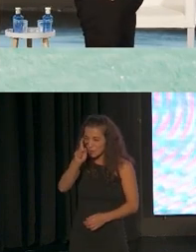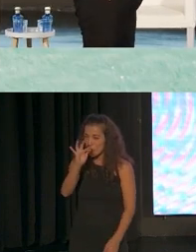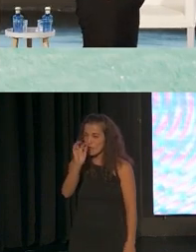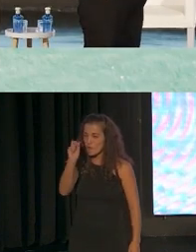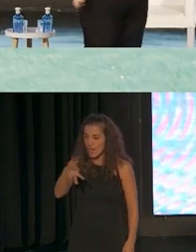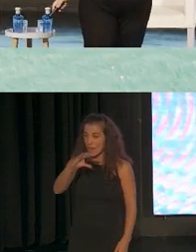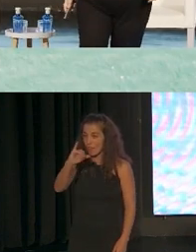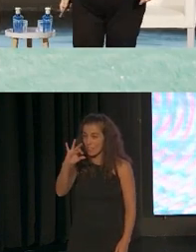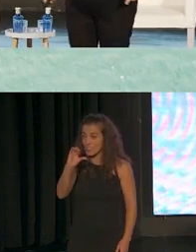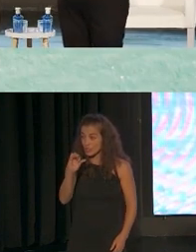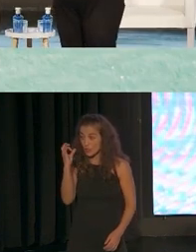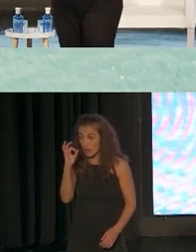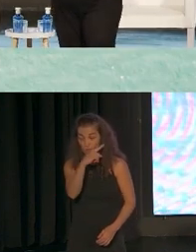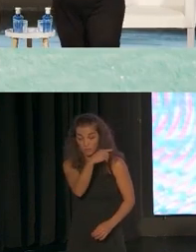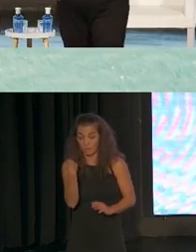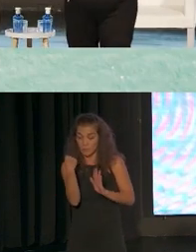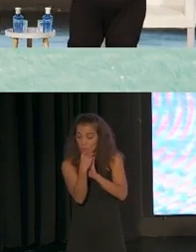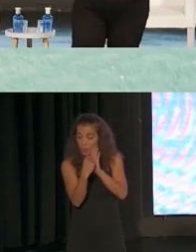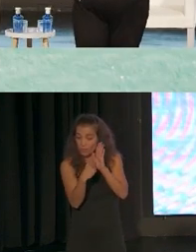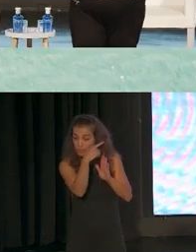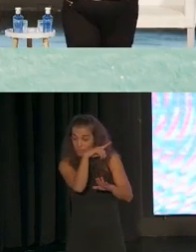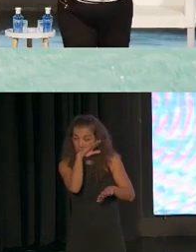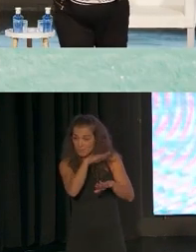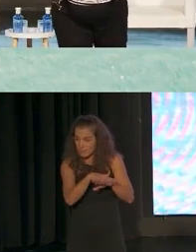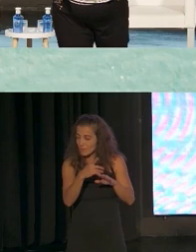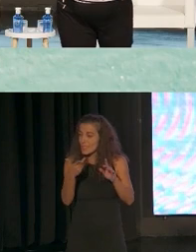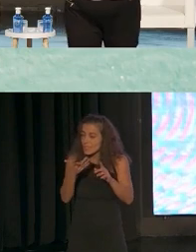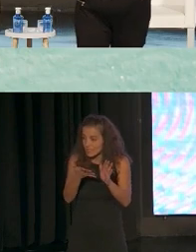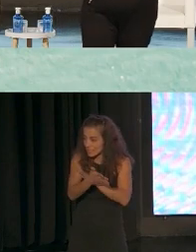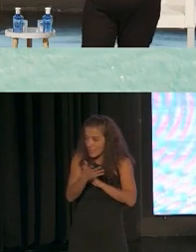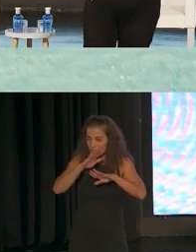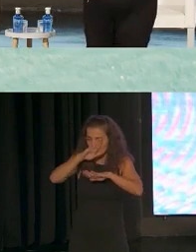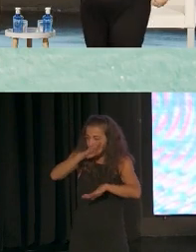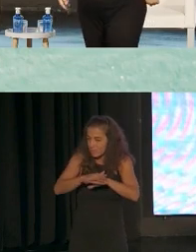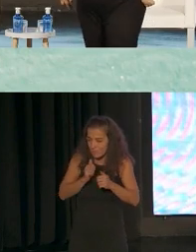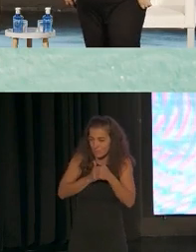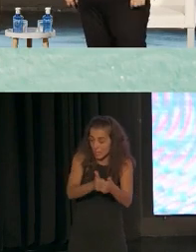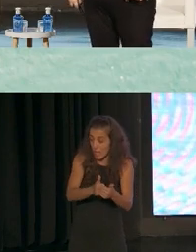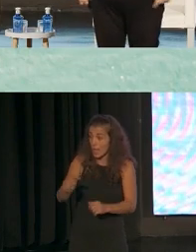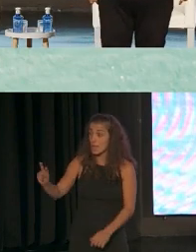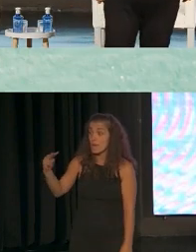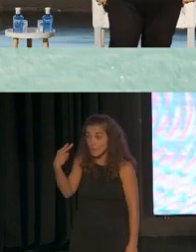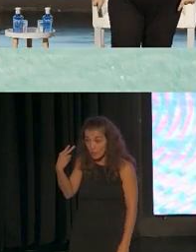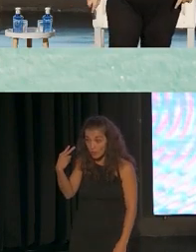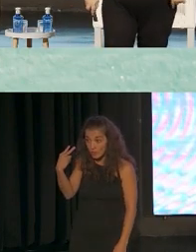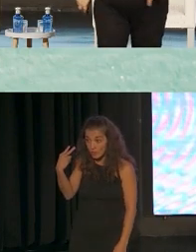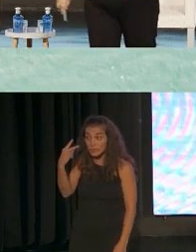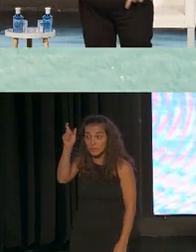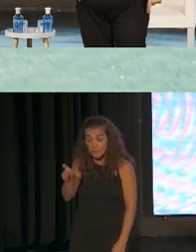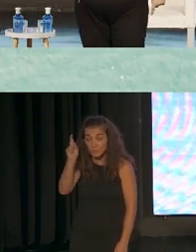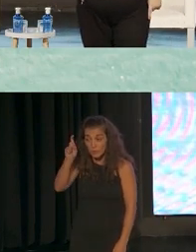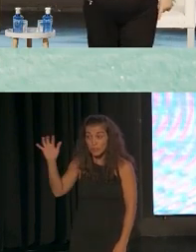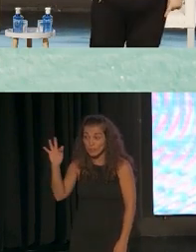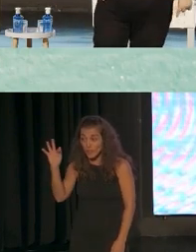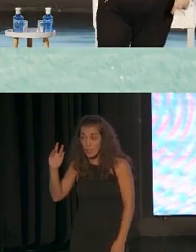este itinerario Francisco me miró Pero además de eso es que Francisco me